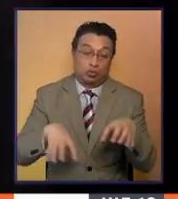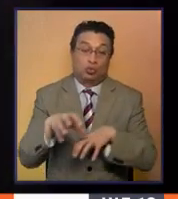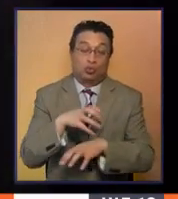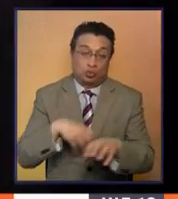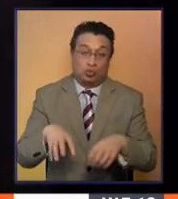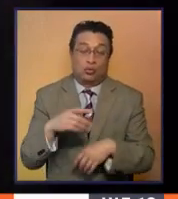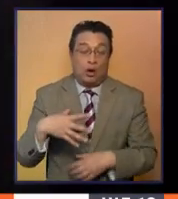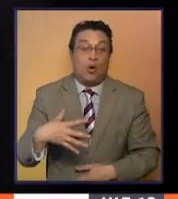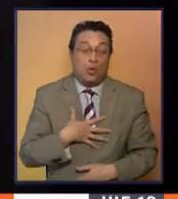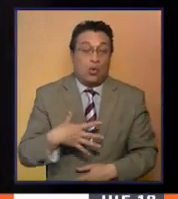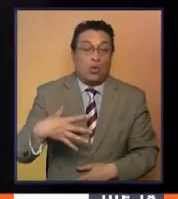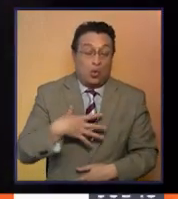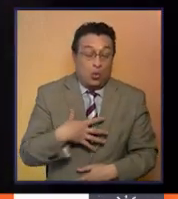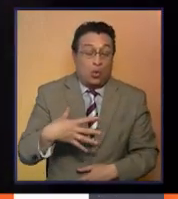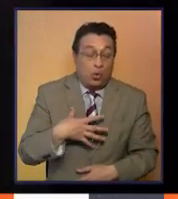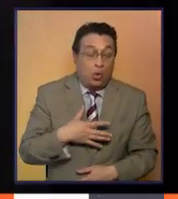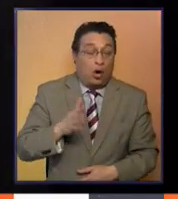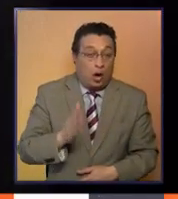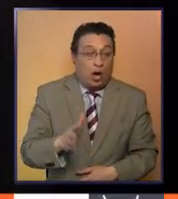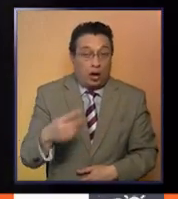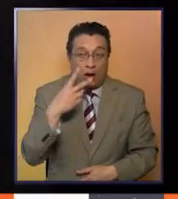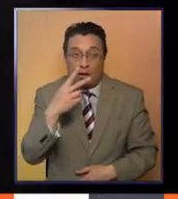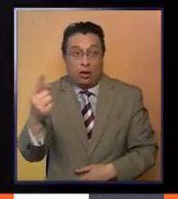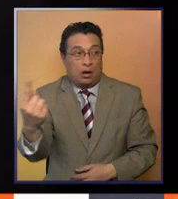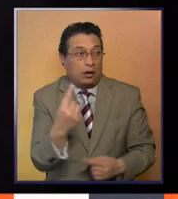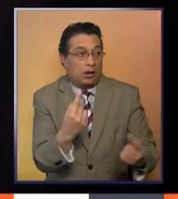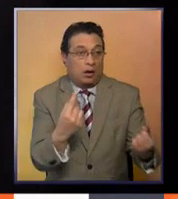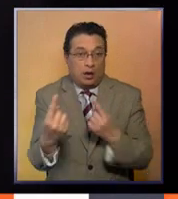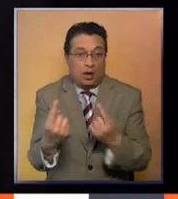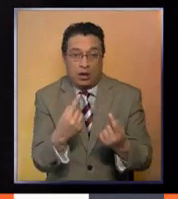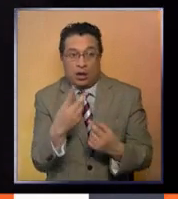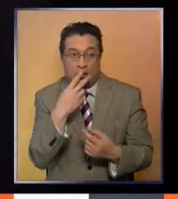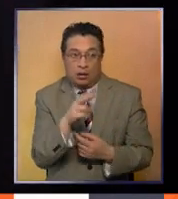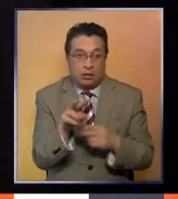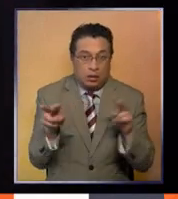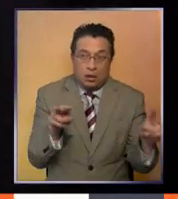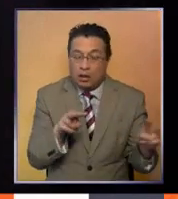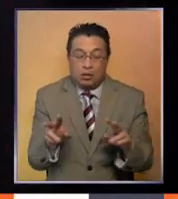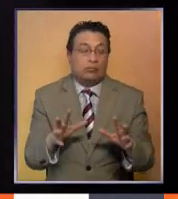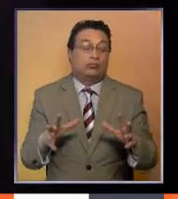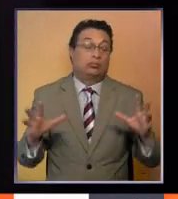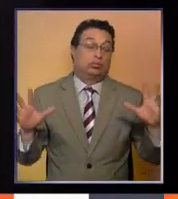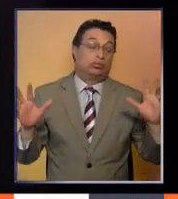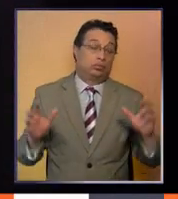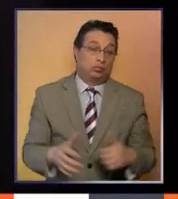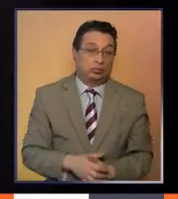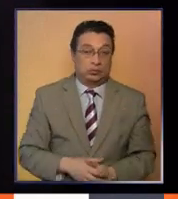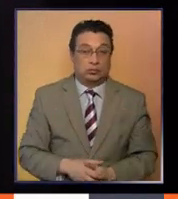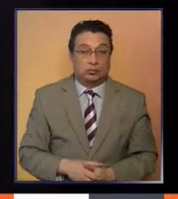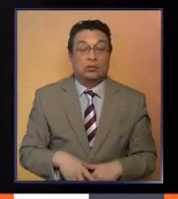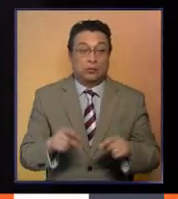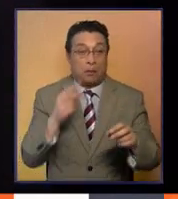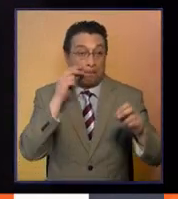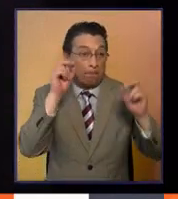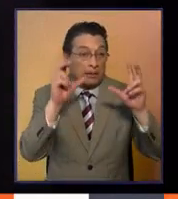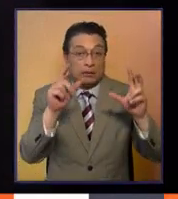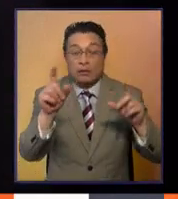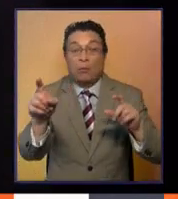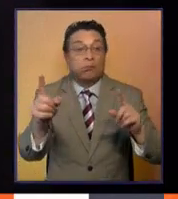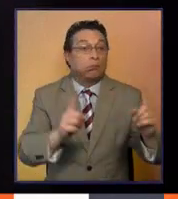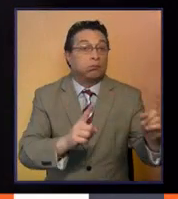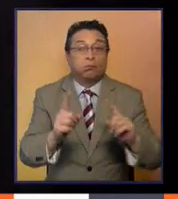ese miedo a estar latente mirando que le entra como caminan como todo está pendiente de la persona que